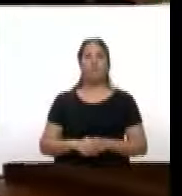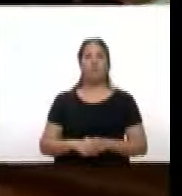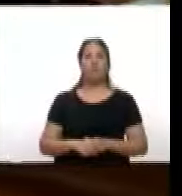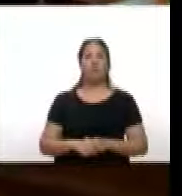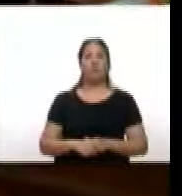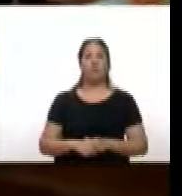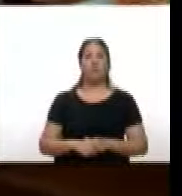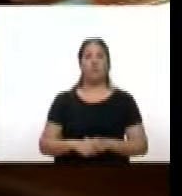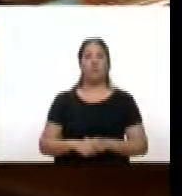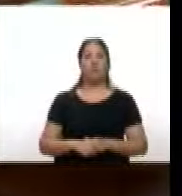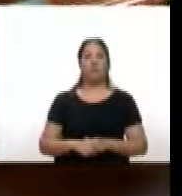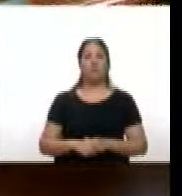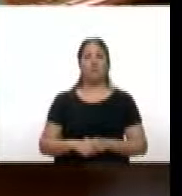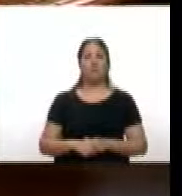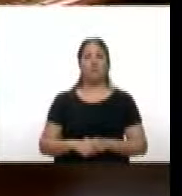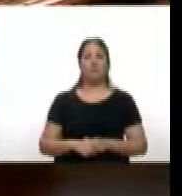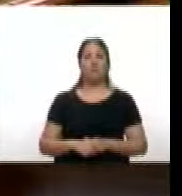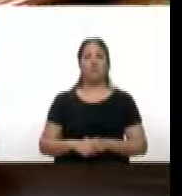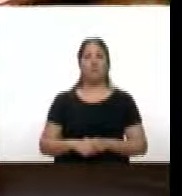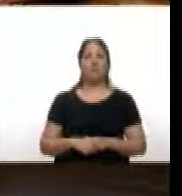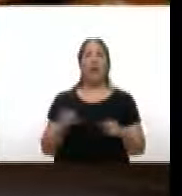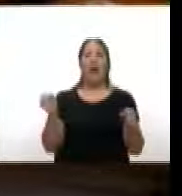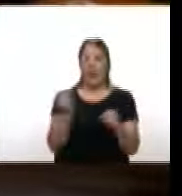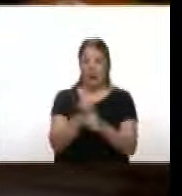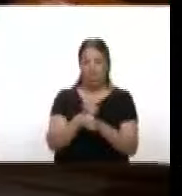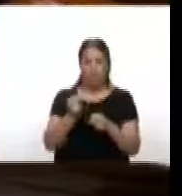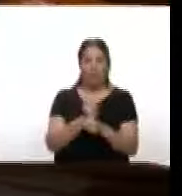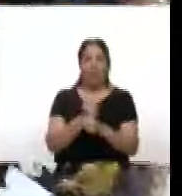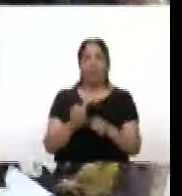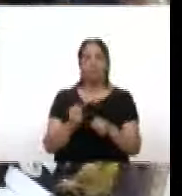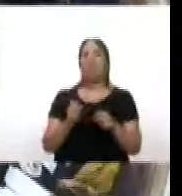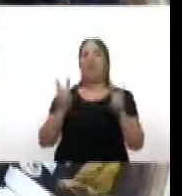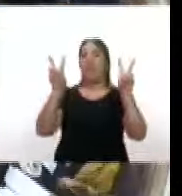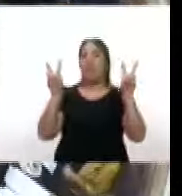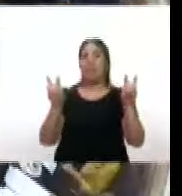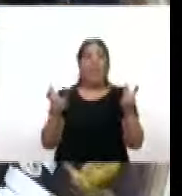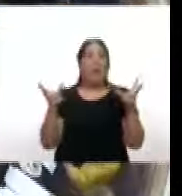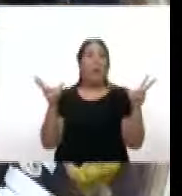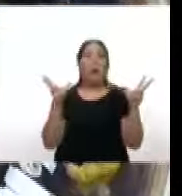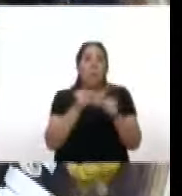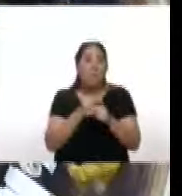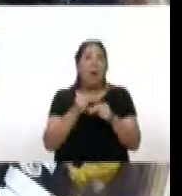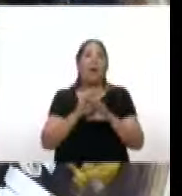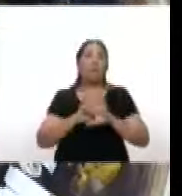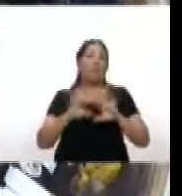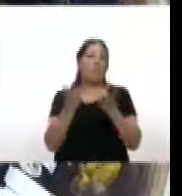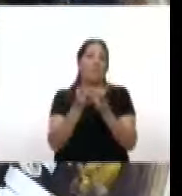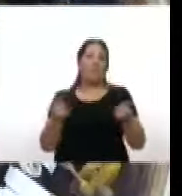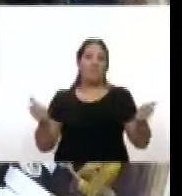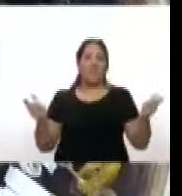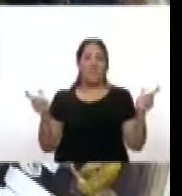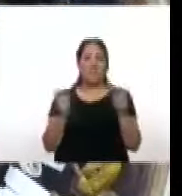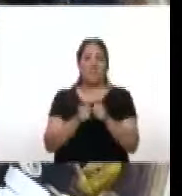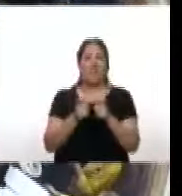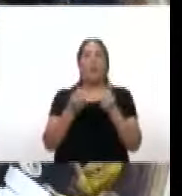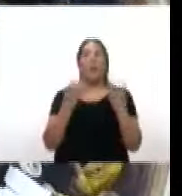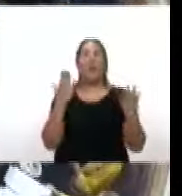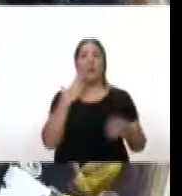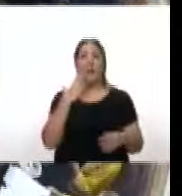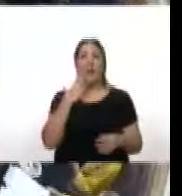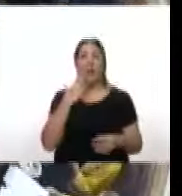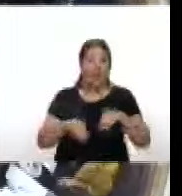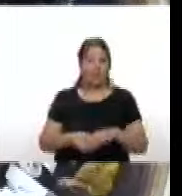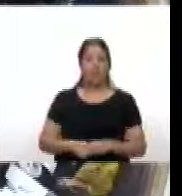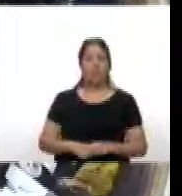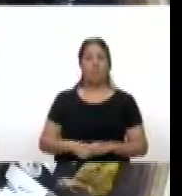bajarlo hay que ver los límites pero lo cierto Es que la política sigue siendo ese espacio en donde se sigue beneficiando donde sigue tenendo